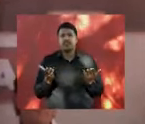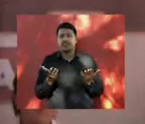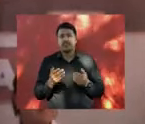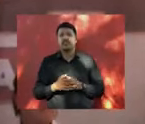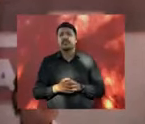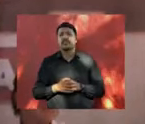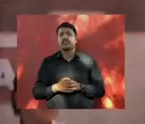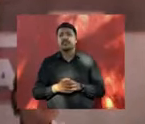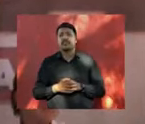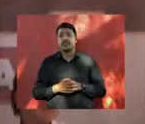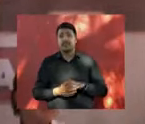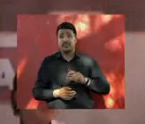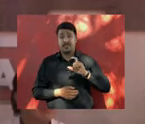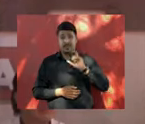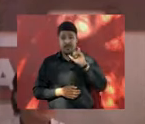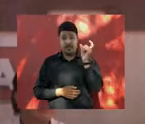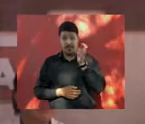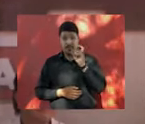Fíjense, cuando